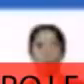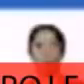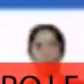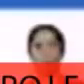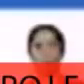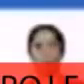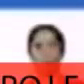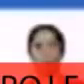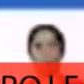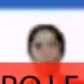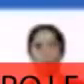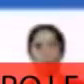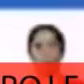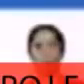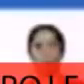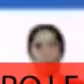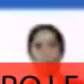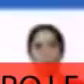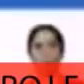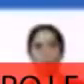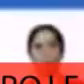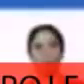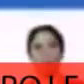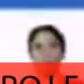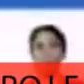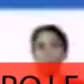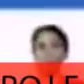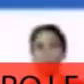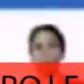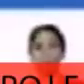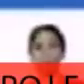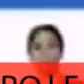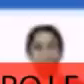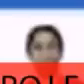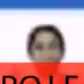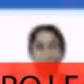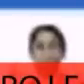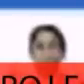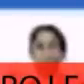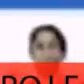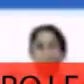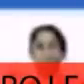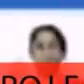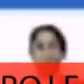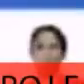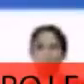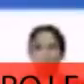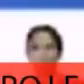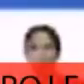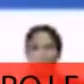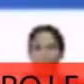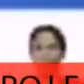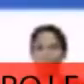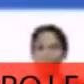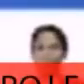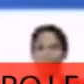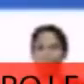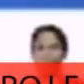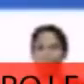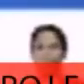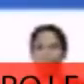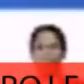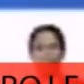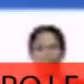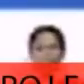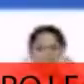una serie de pseudo tranquilidad. Para esa serie de pseudo tranquilidad, no pueden disparar mucho los precios del combustible,